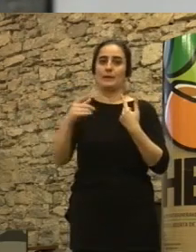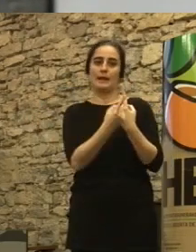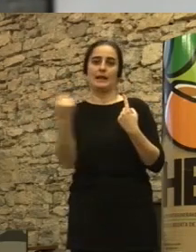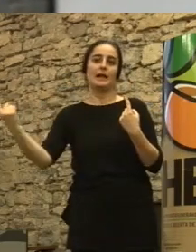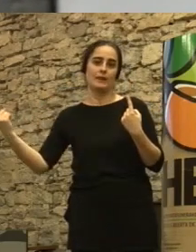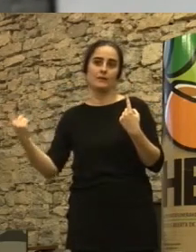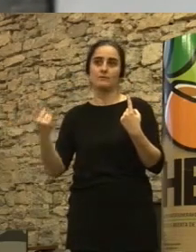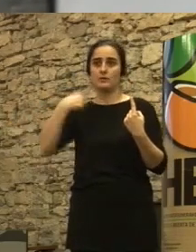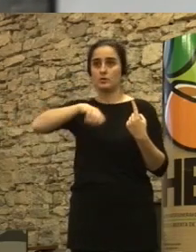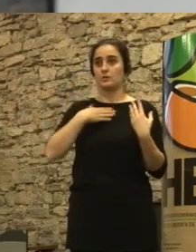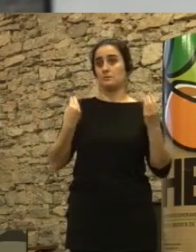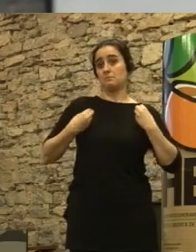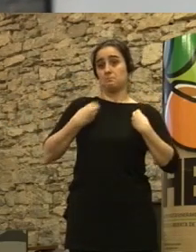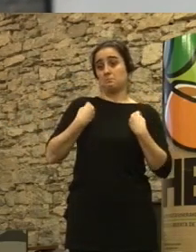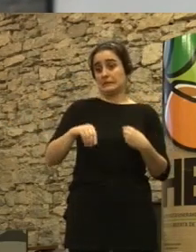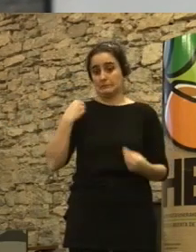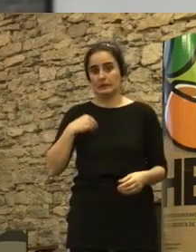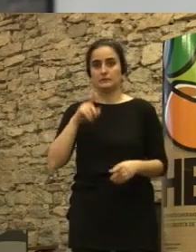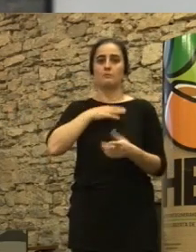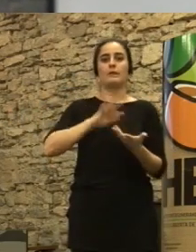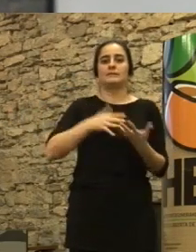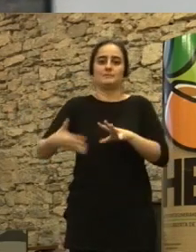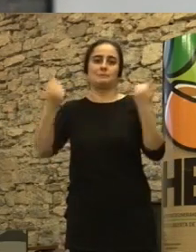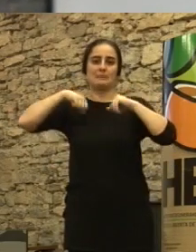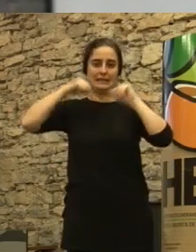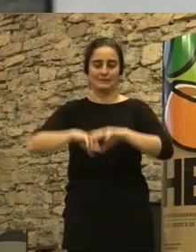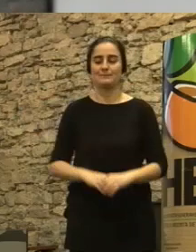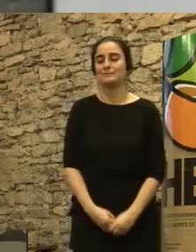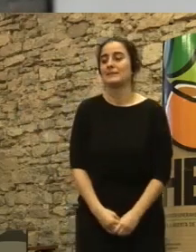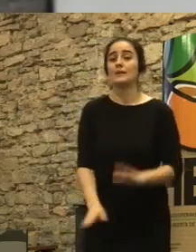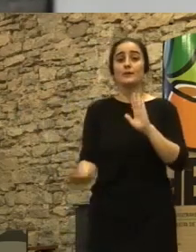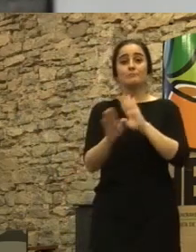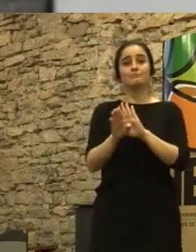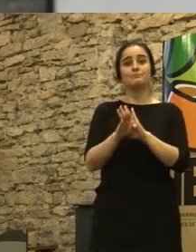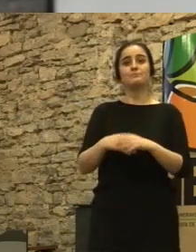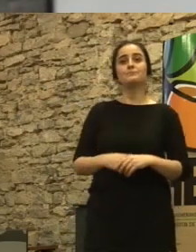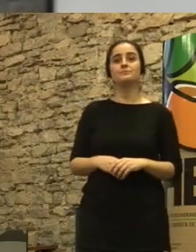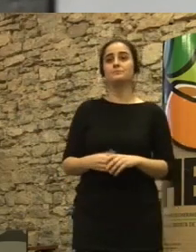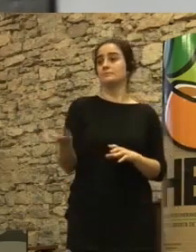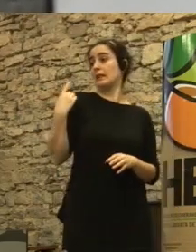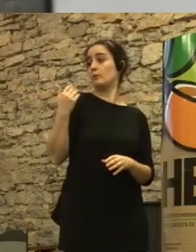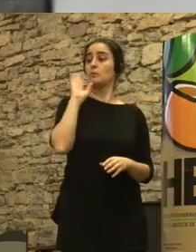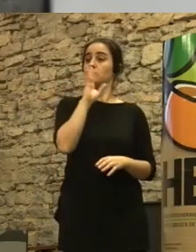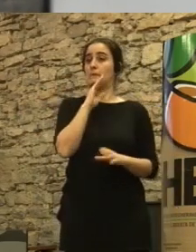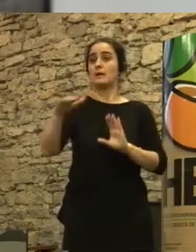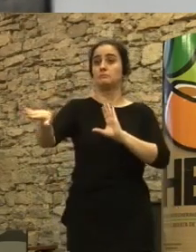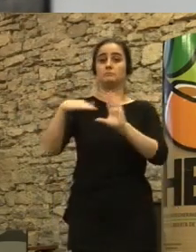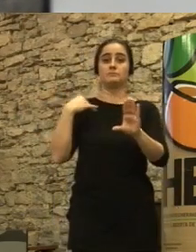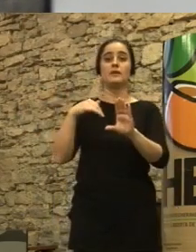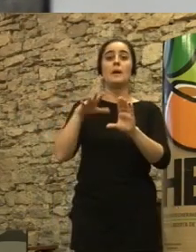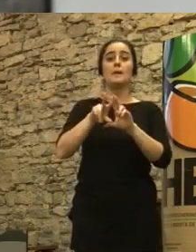vecinos, en todas las que nosotros habitamos, esa escalera. Bueno, seguimos. Hace poco mi madre me mandó un vídeo de